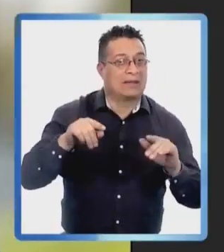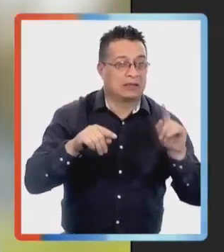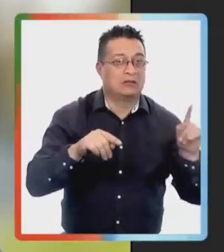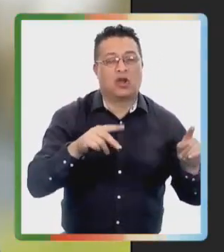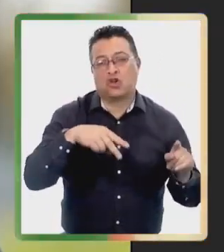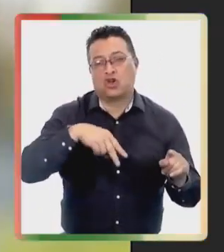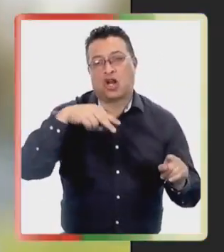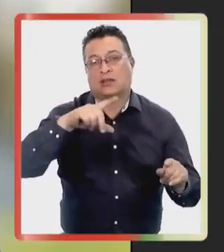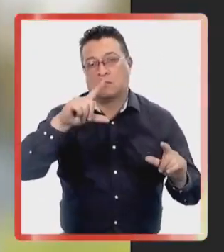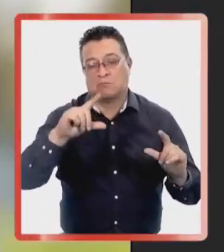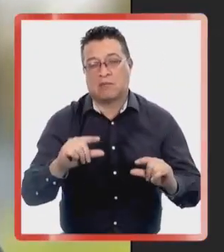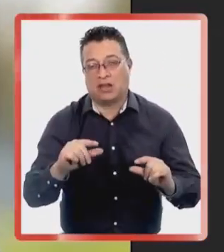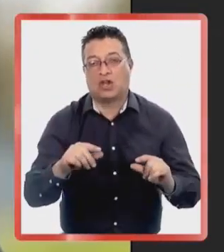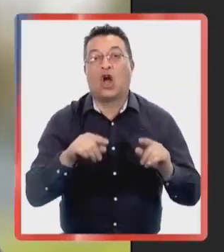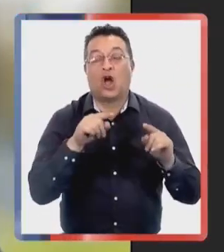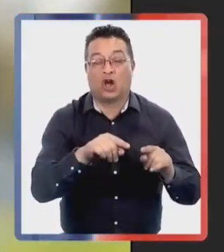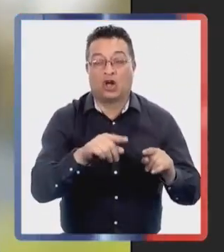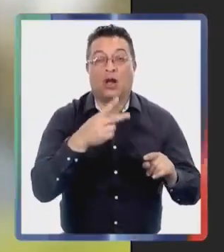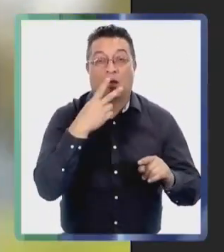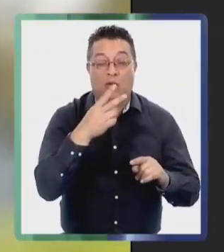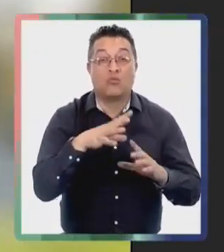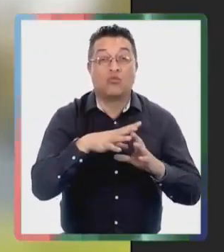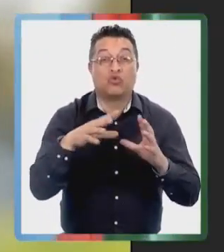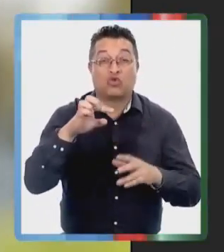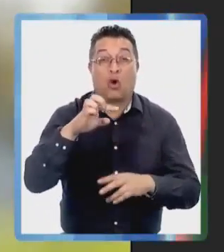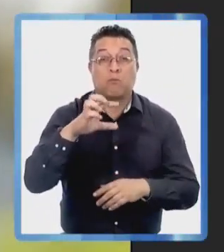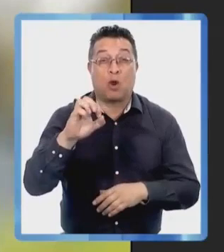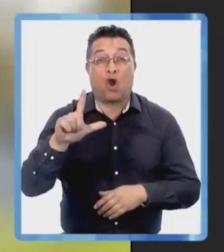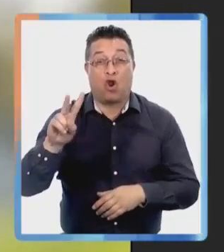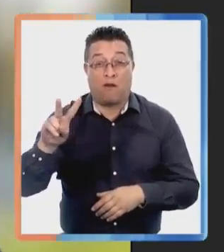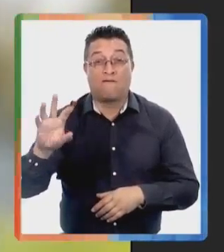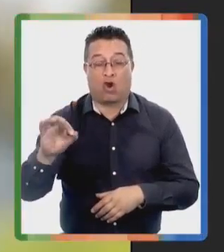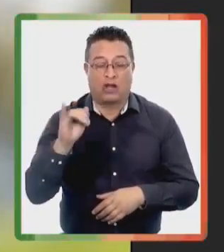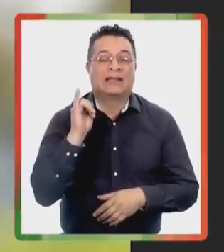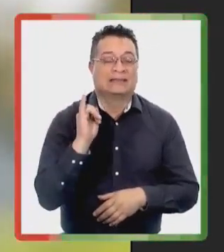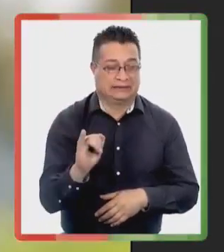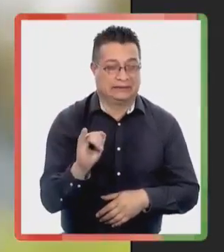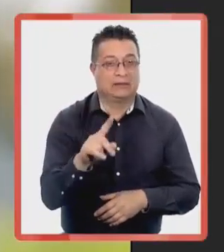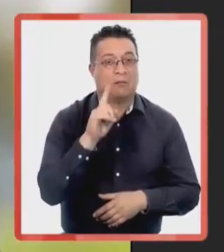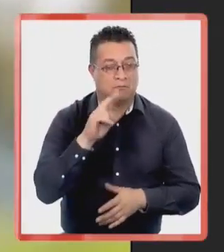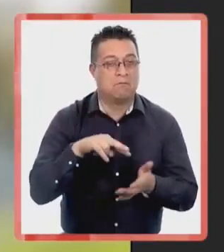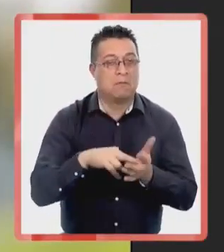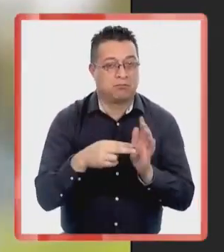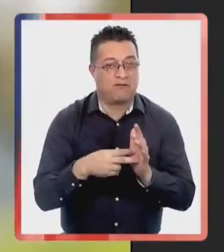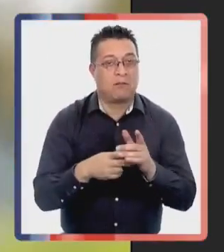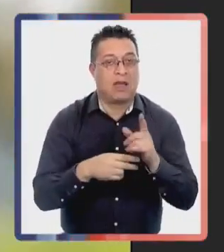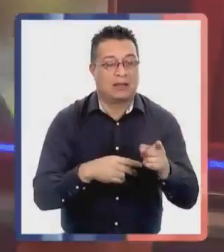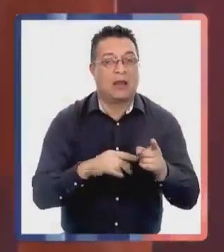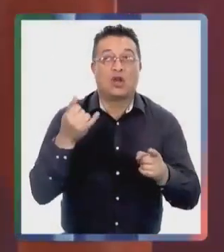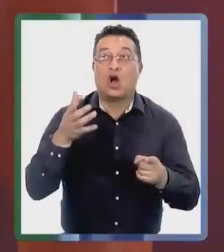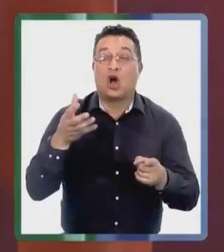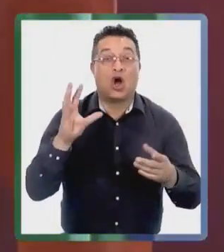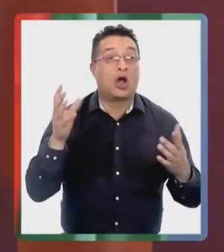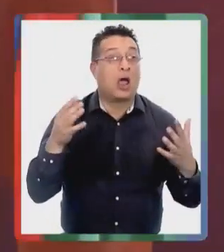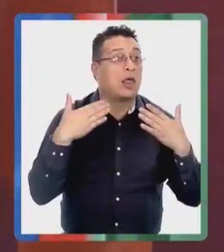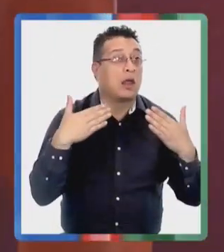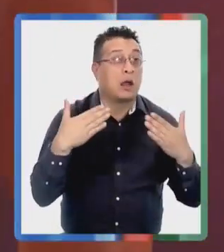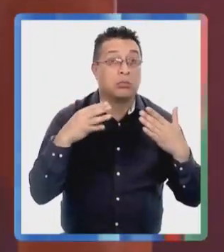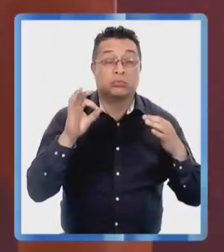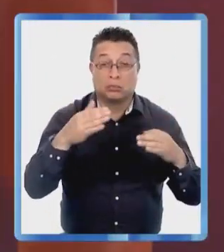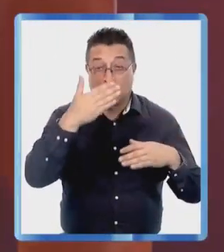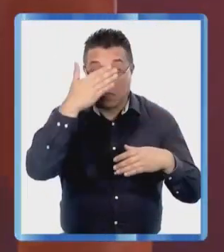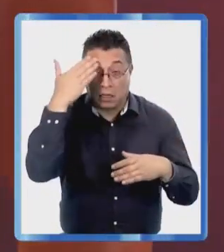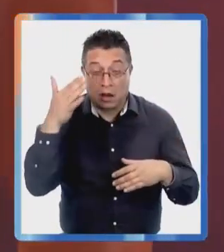Claro, entonces, en el norte, en las zonas que hay mucho polvo es más problemático, pero en general, en las zonas de climas